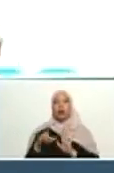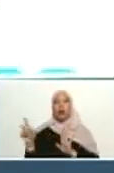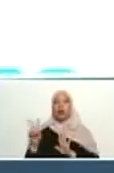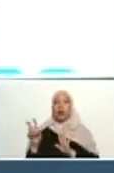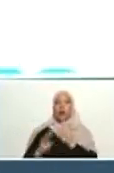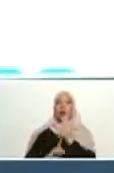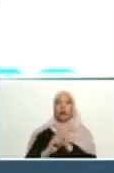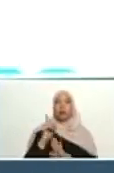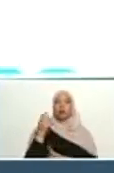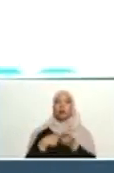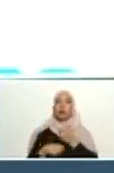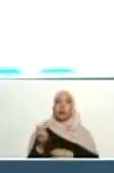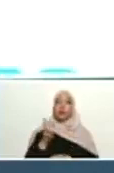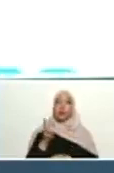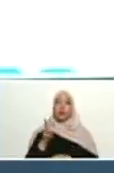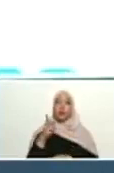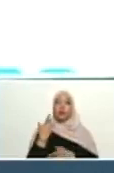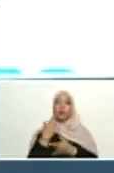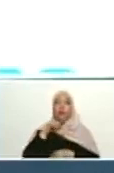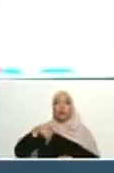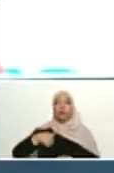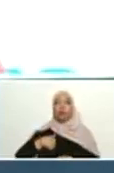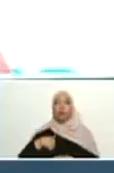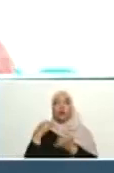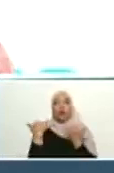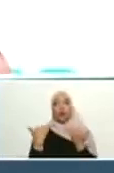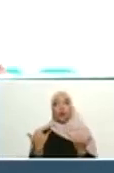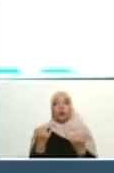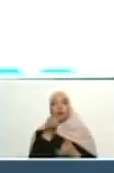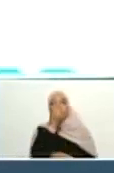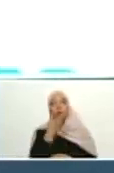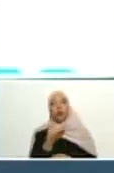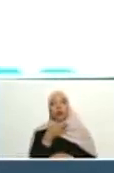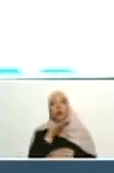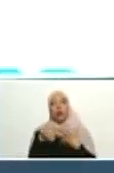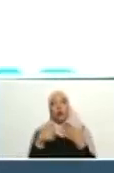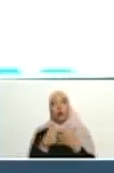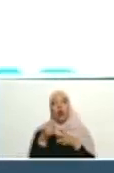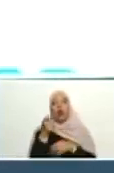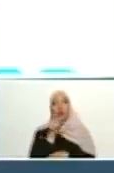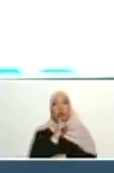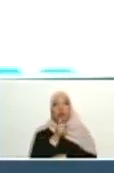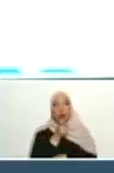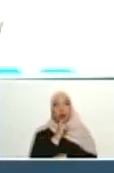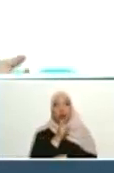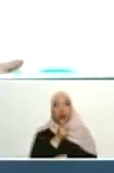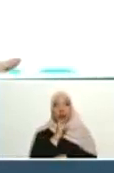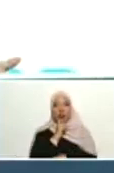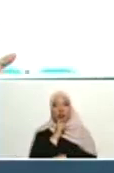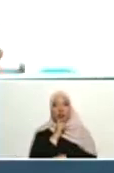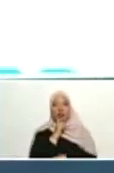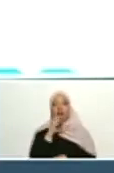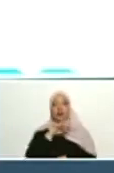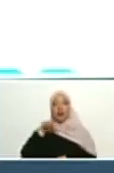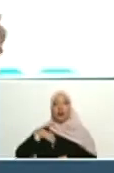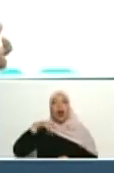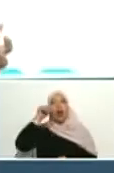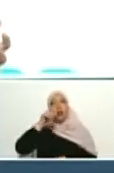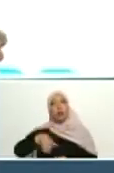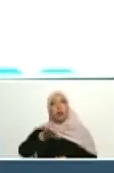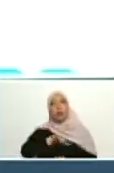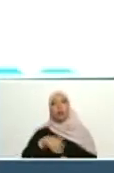avanzando. Venezuela va consolidándose por un camino, bueno, venciendo todas las dificultades. Eso es algo que ha dado muestra a nuestro pueblo. No